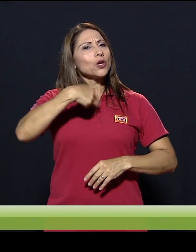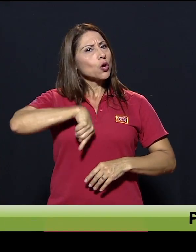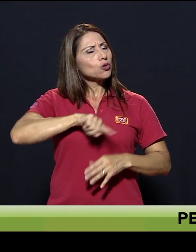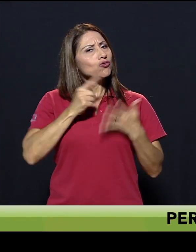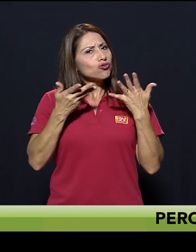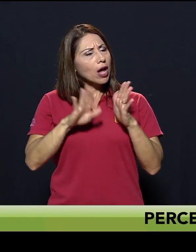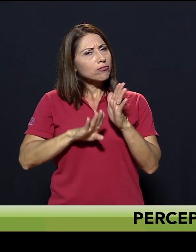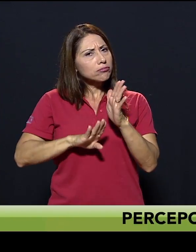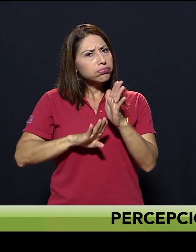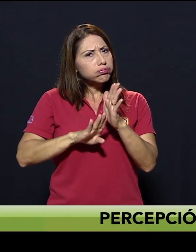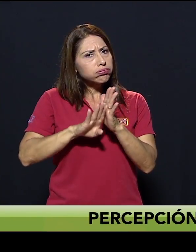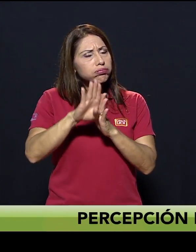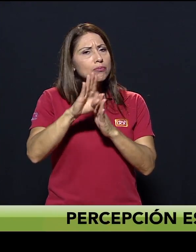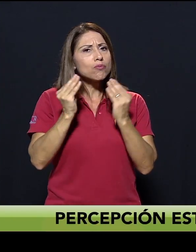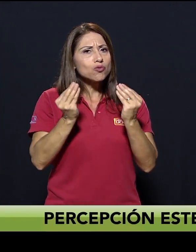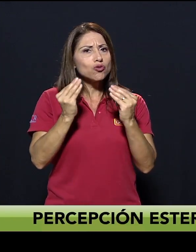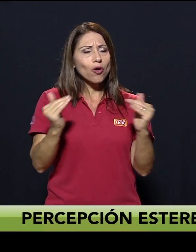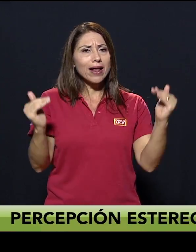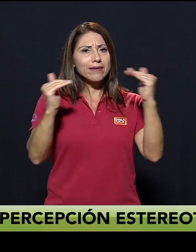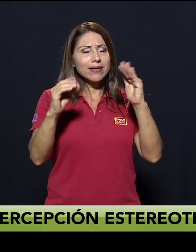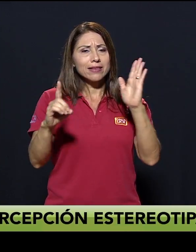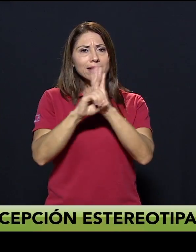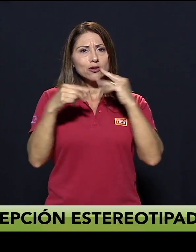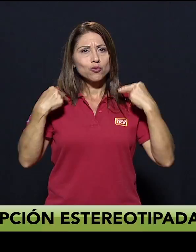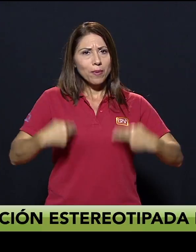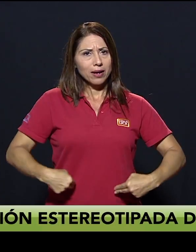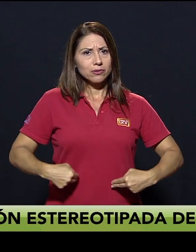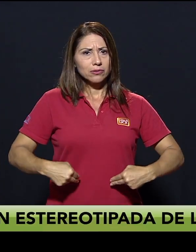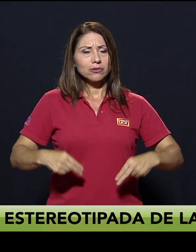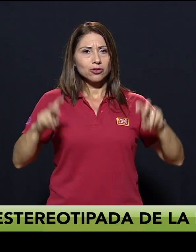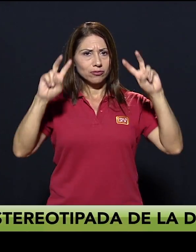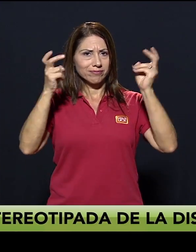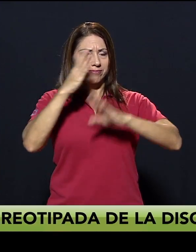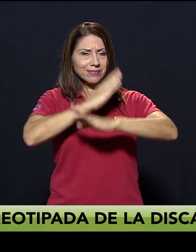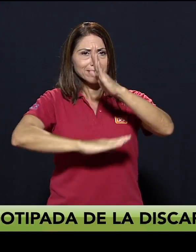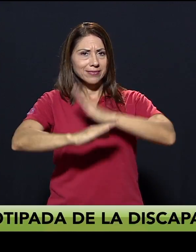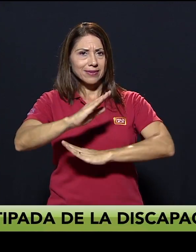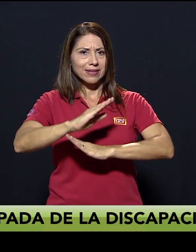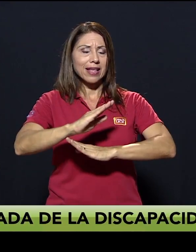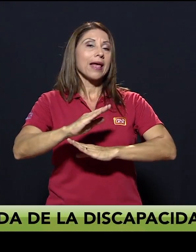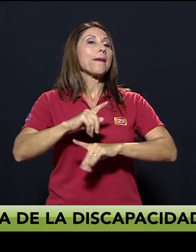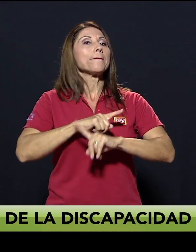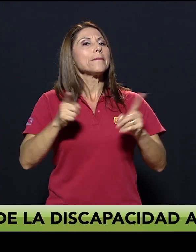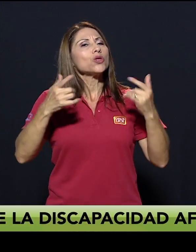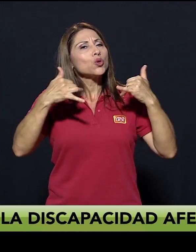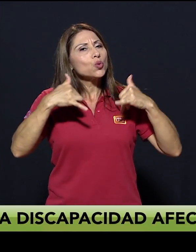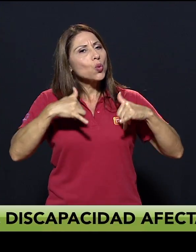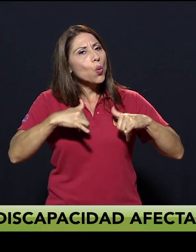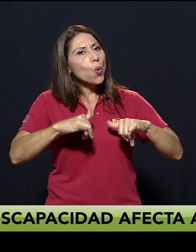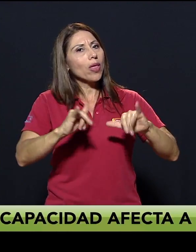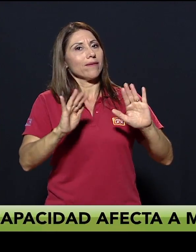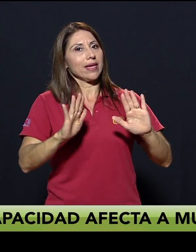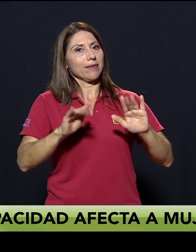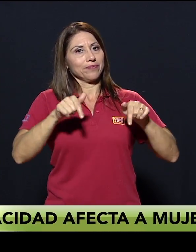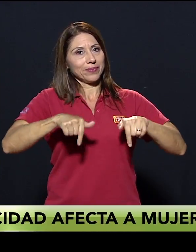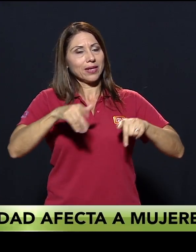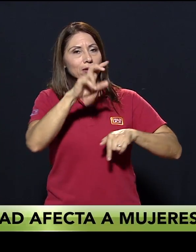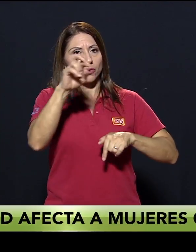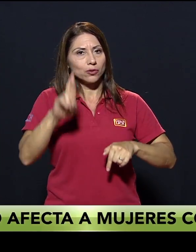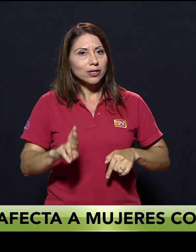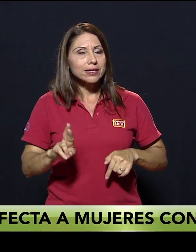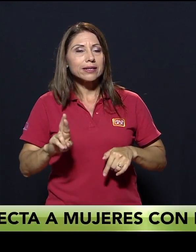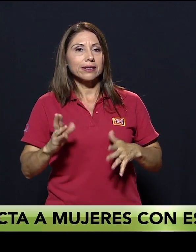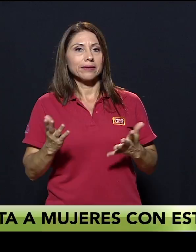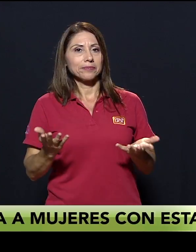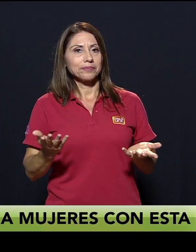Vivimos, aunque se ha avanzado mucho a nivel de derechos humanos en temas de discapacidad, resulta que todavía,